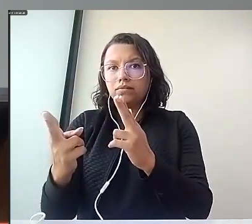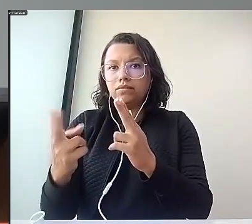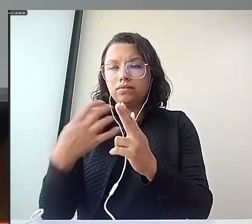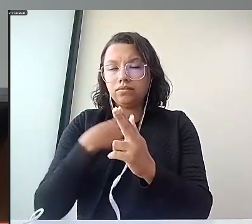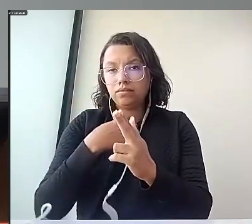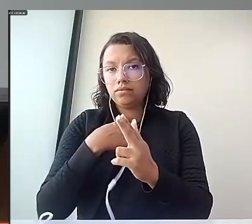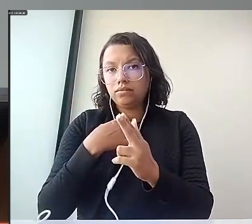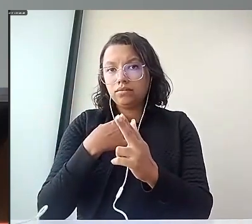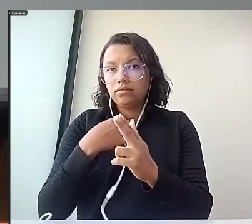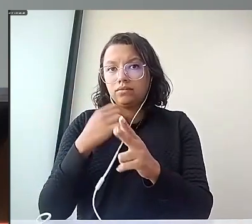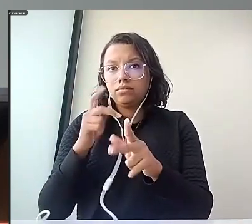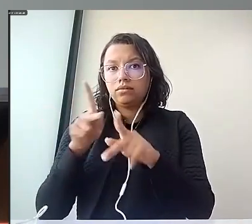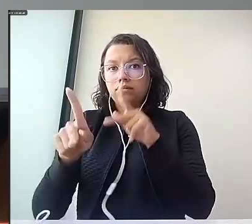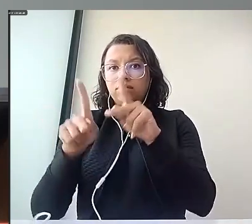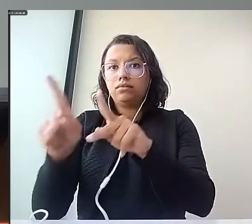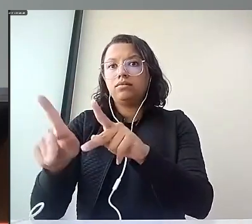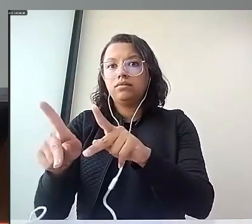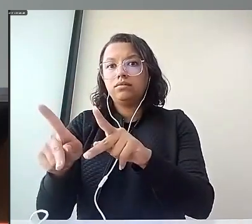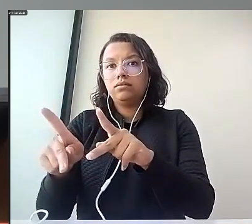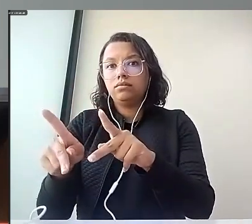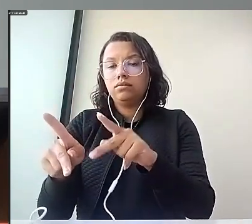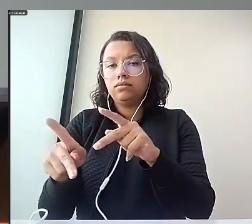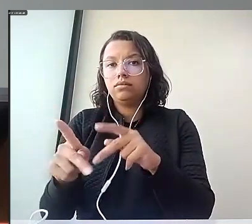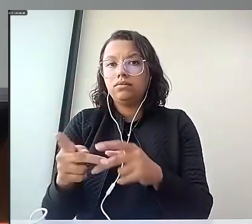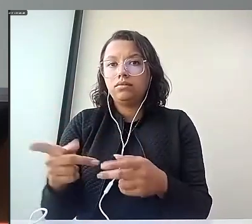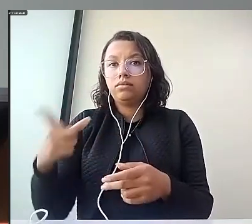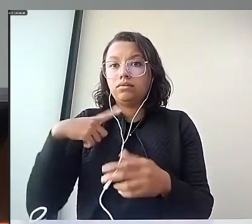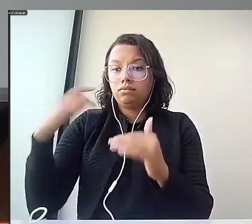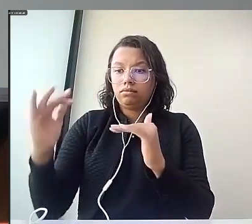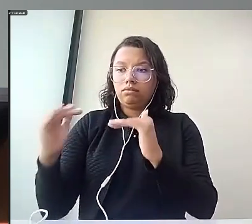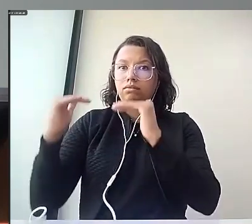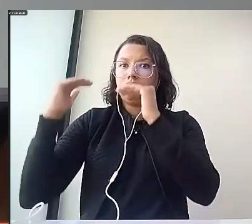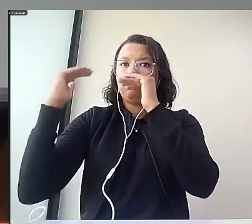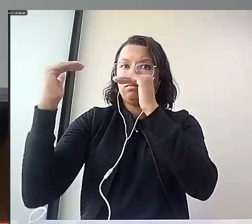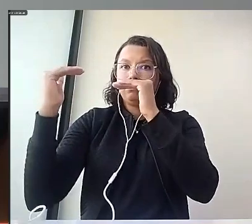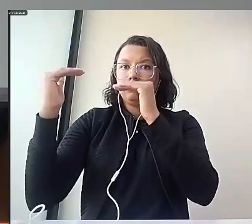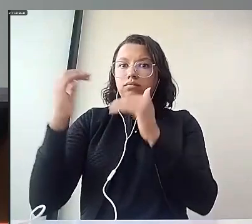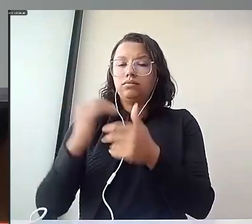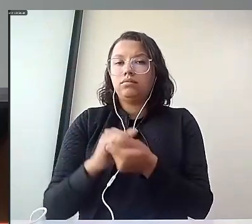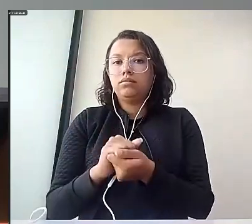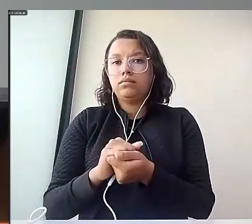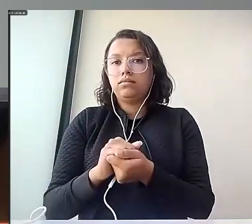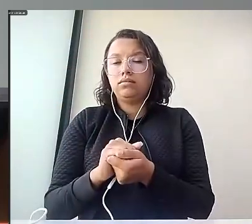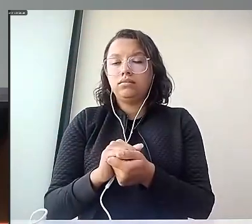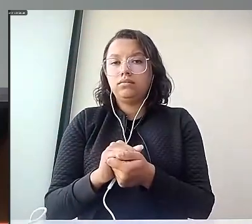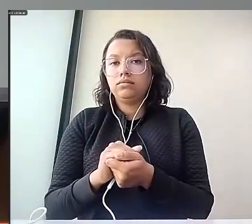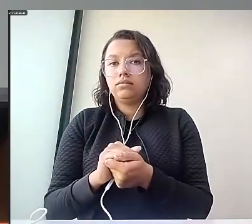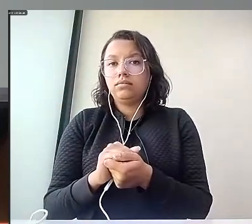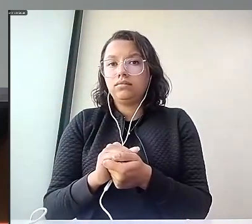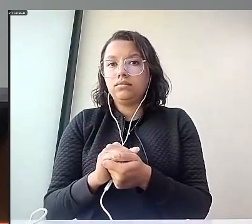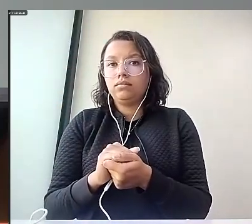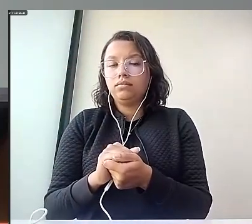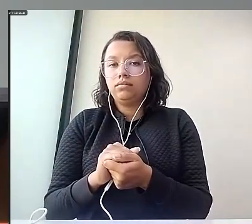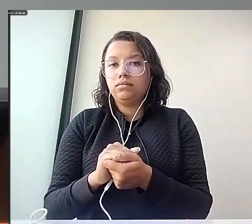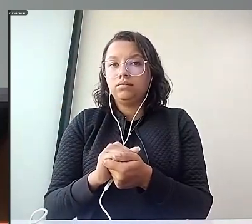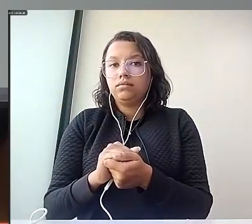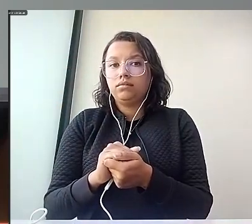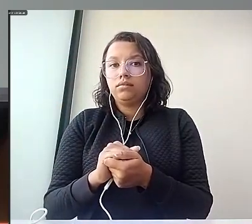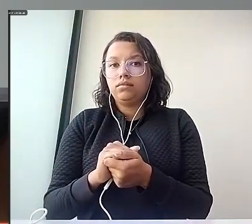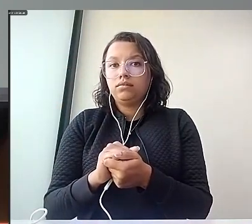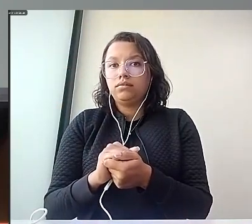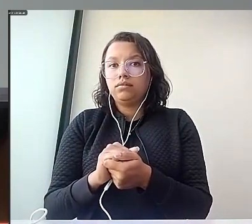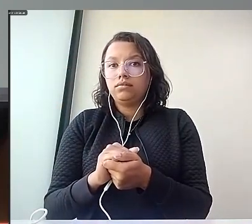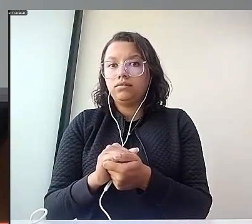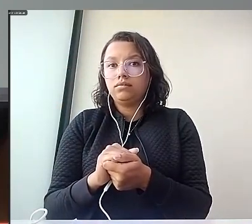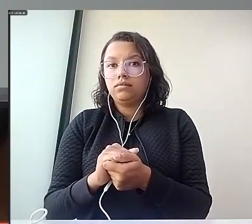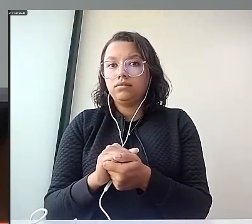el pueblo que ejerce su soberanía, es el texto de la Constitución actual, que comentaré en unos